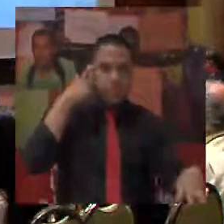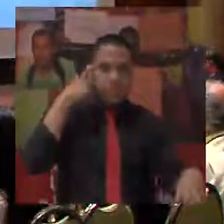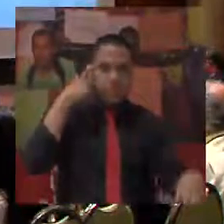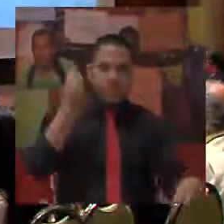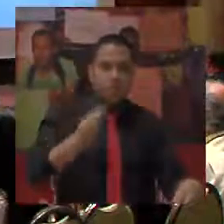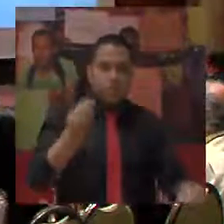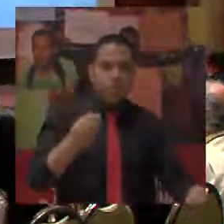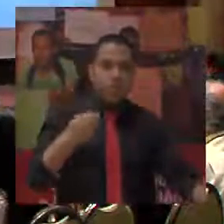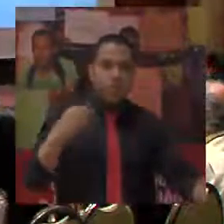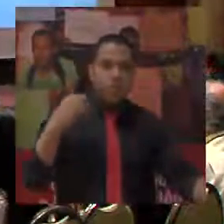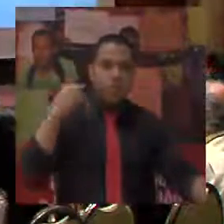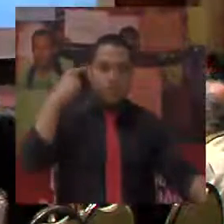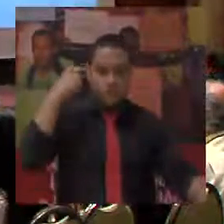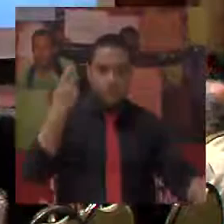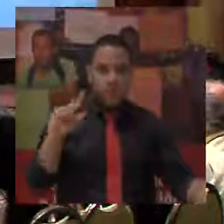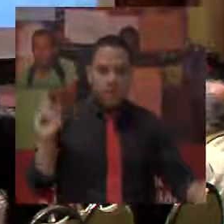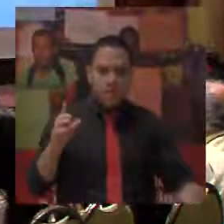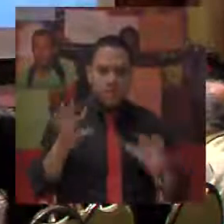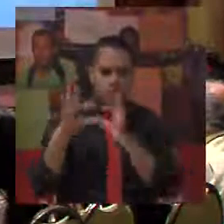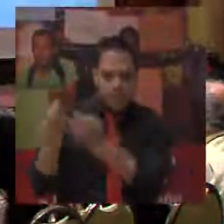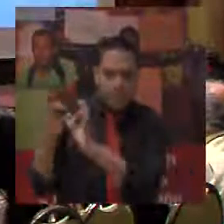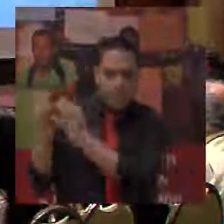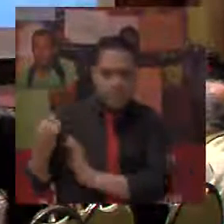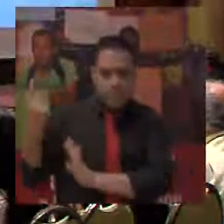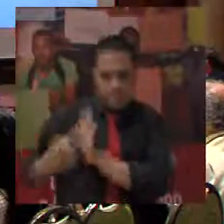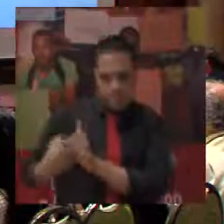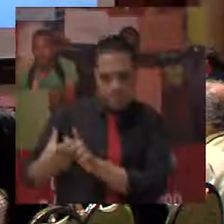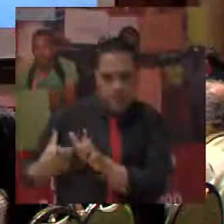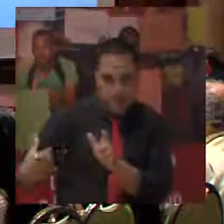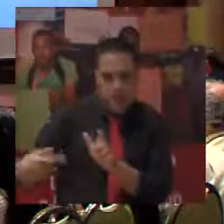adherir cada vez a más familias dentro del proceso de reintegración,